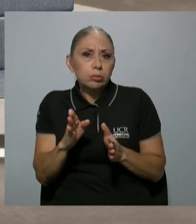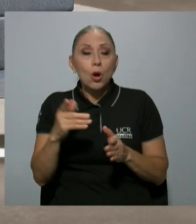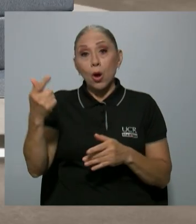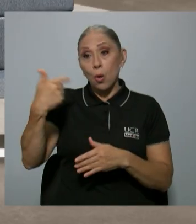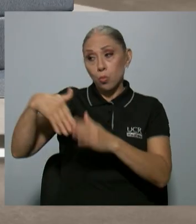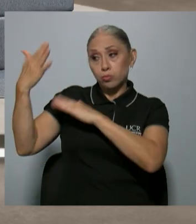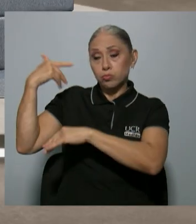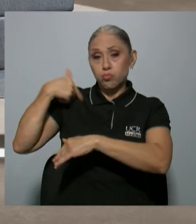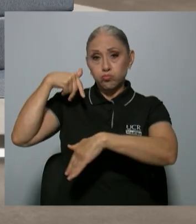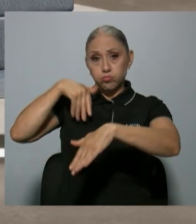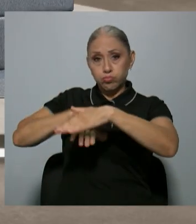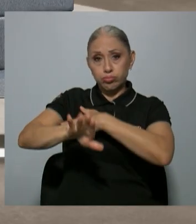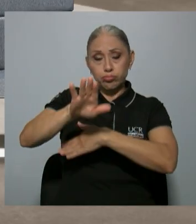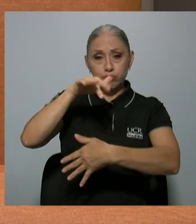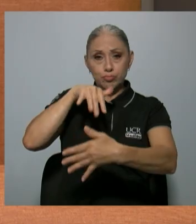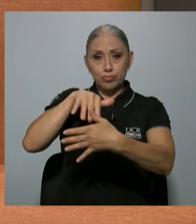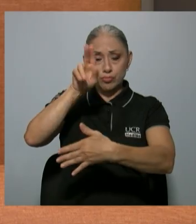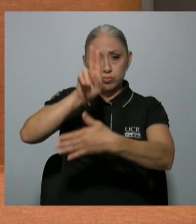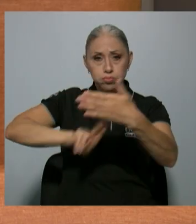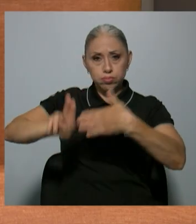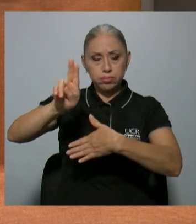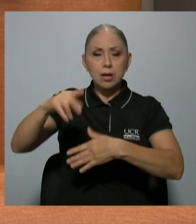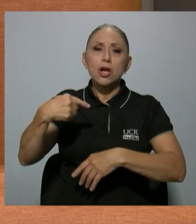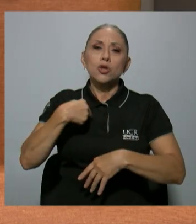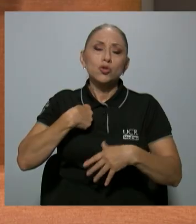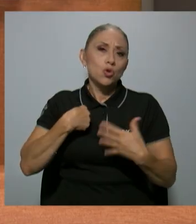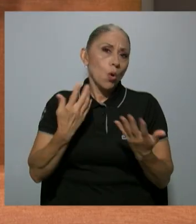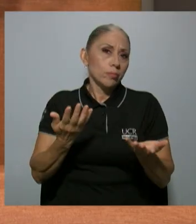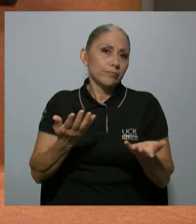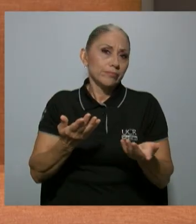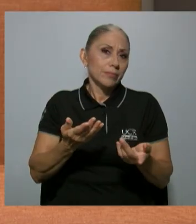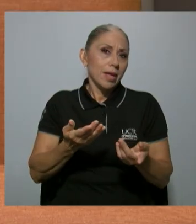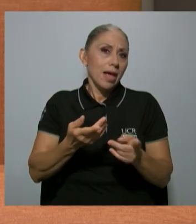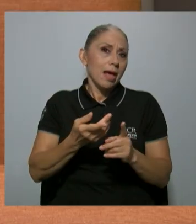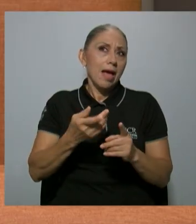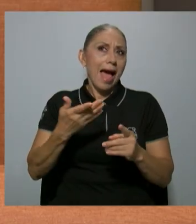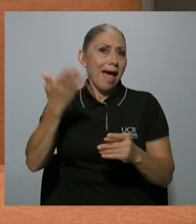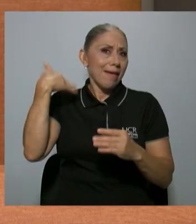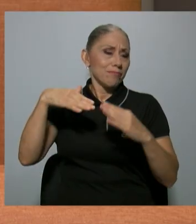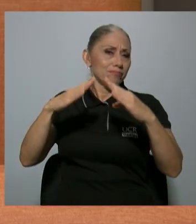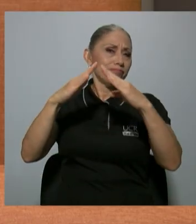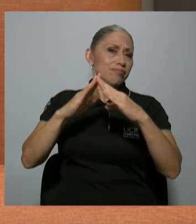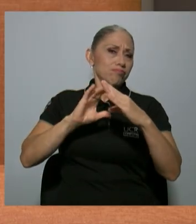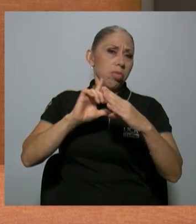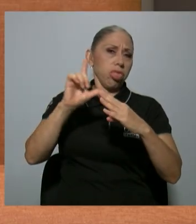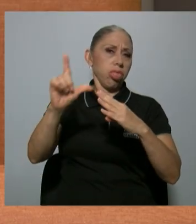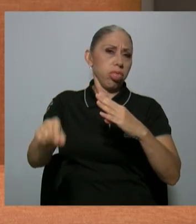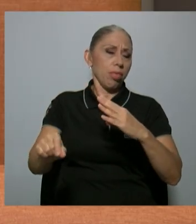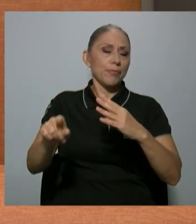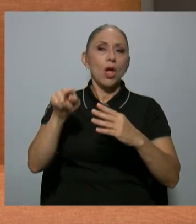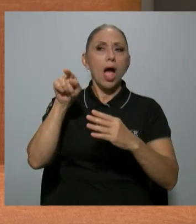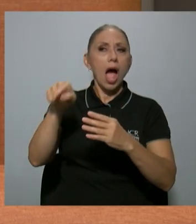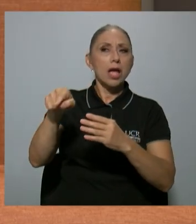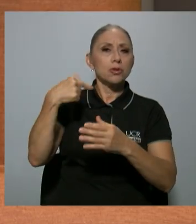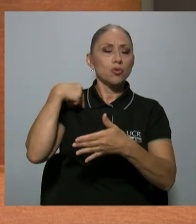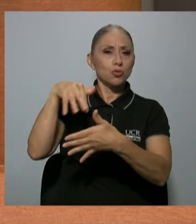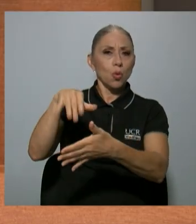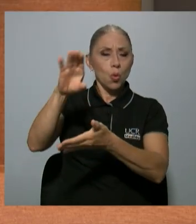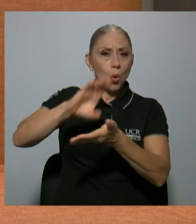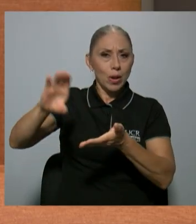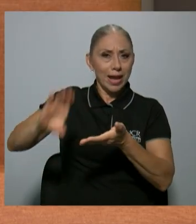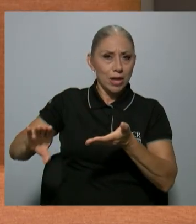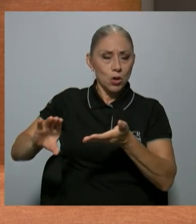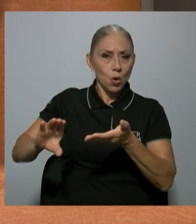universidad, yo venía de la ruralidad, de un colegio, yo hice